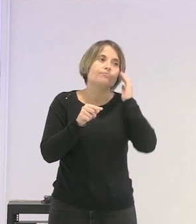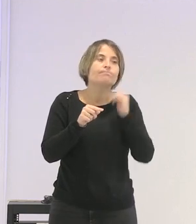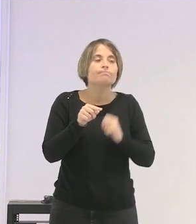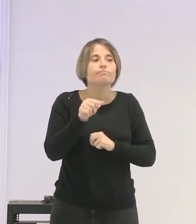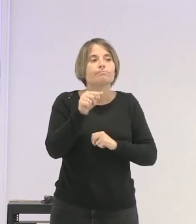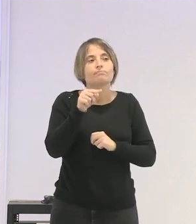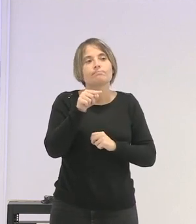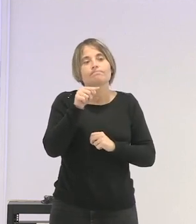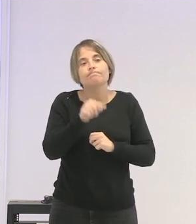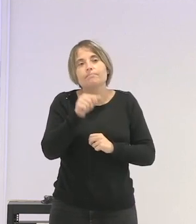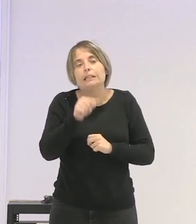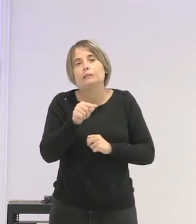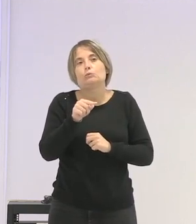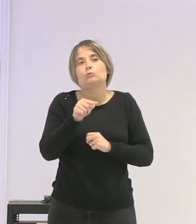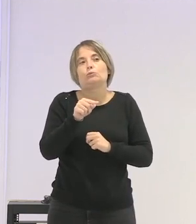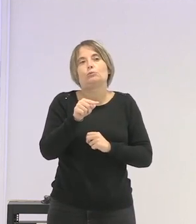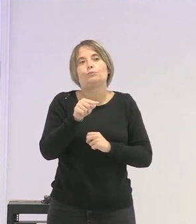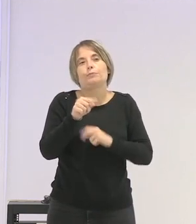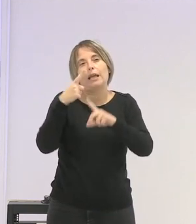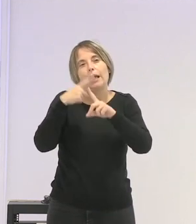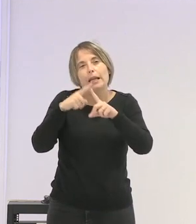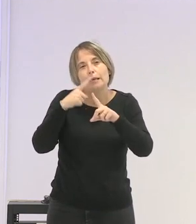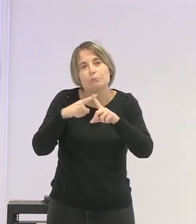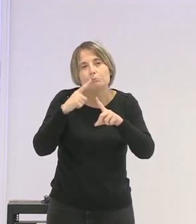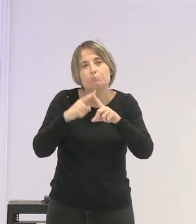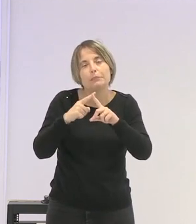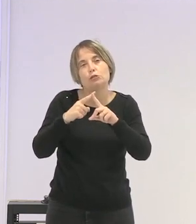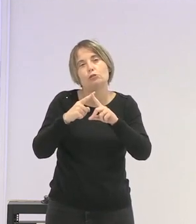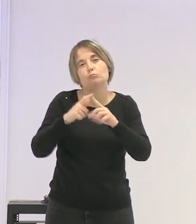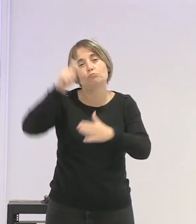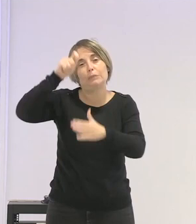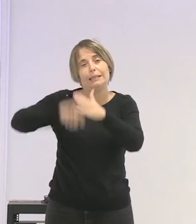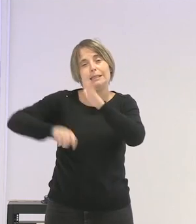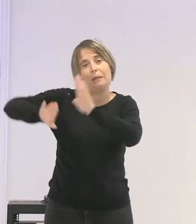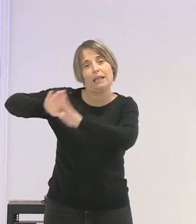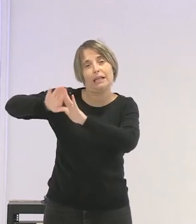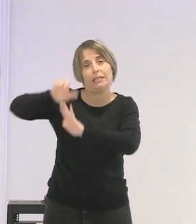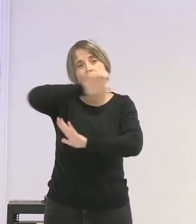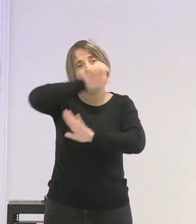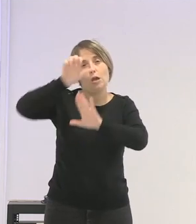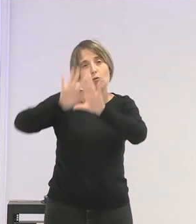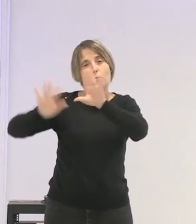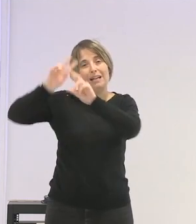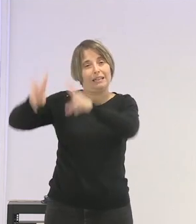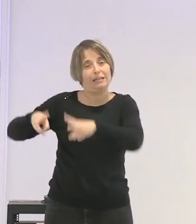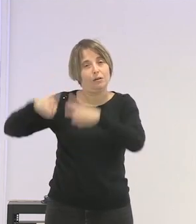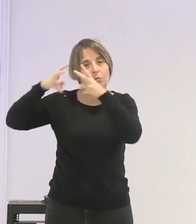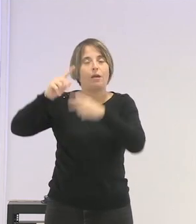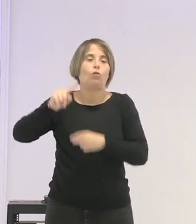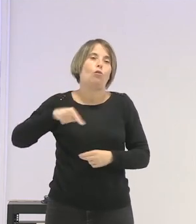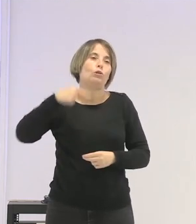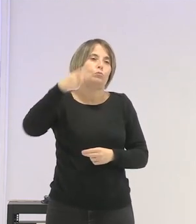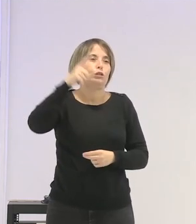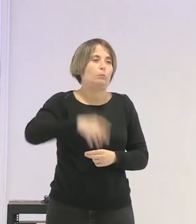parte de esos elementos que están presentes en las extremas derechas de Europa Occidental o renovada. Luego hay discursos mucho